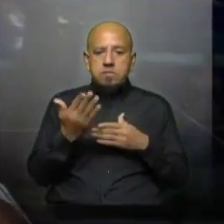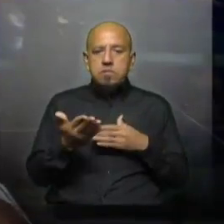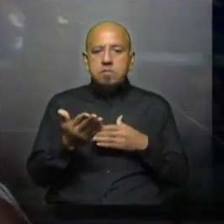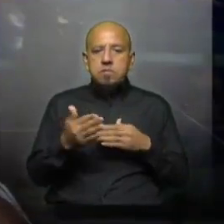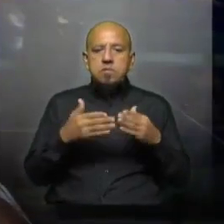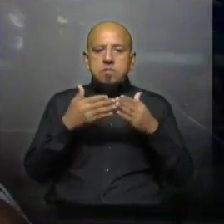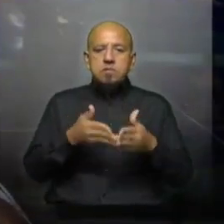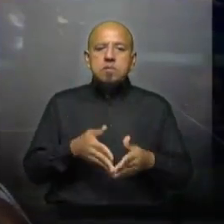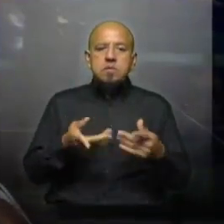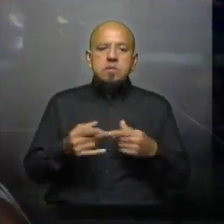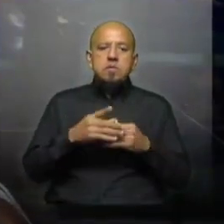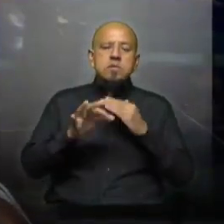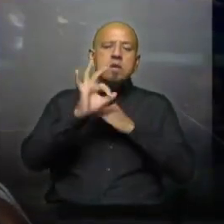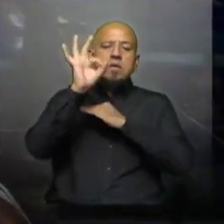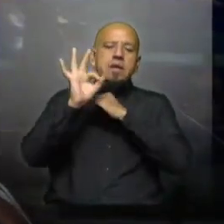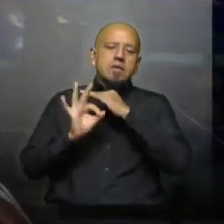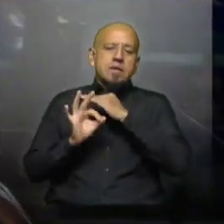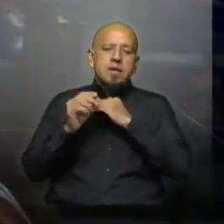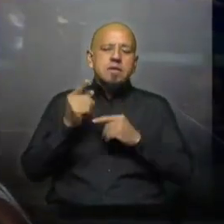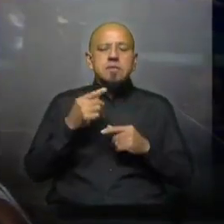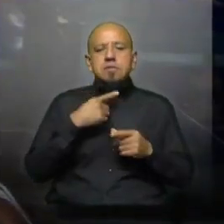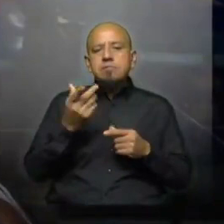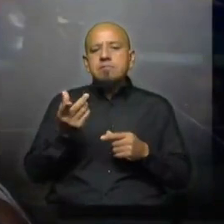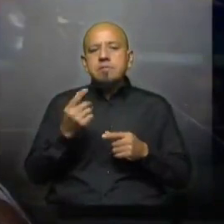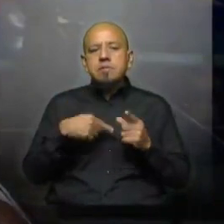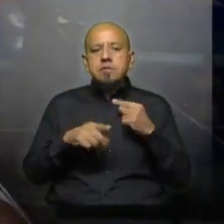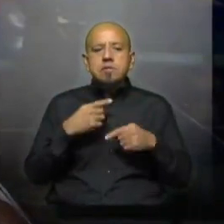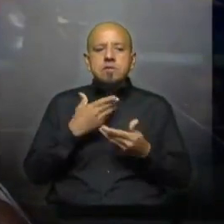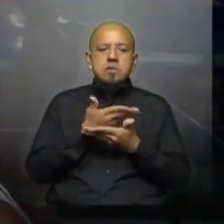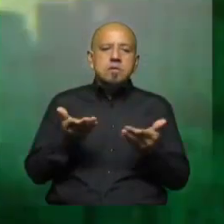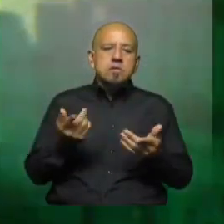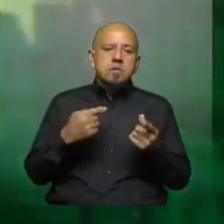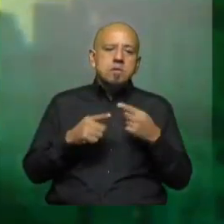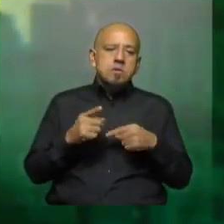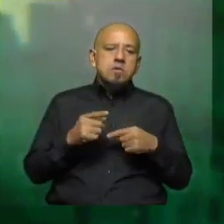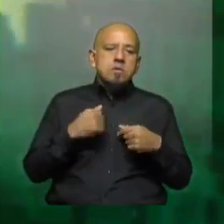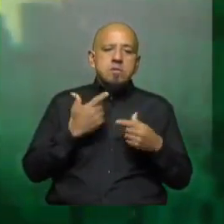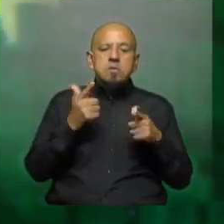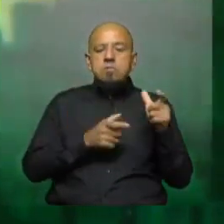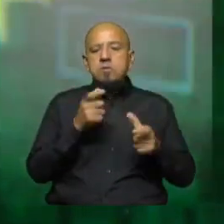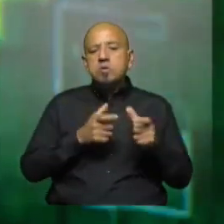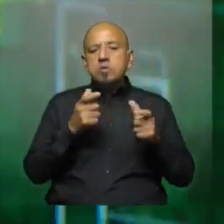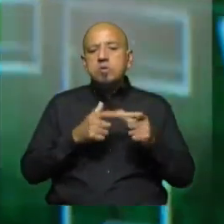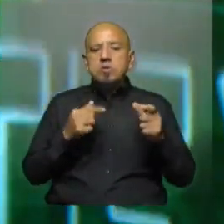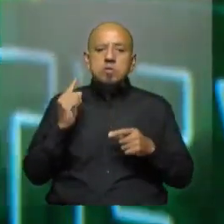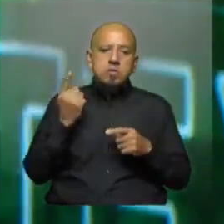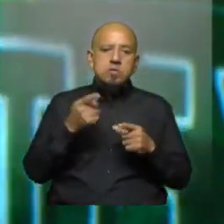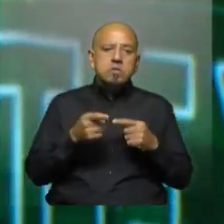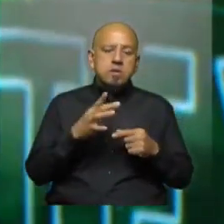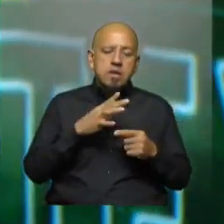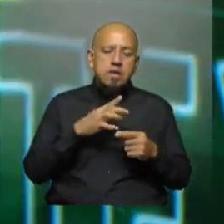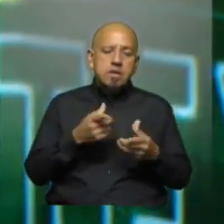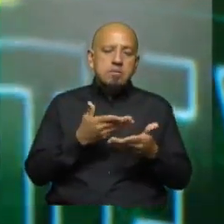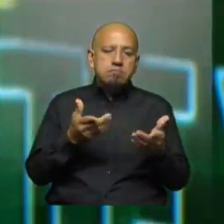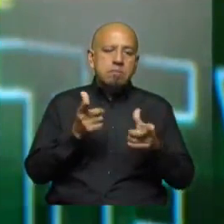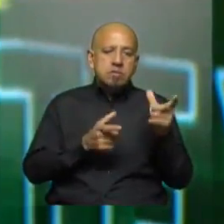playa enfrente, el atardecer, todo eso es lindísimo. El lugar está precioso. Y nos tratan bárbaro, y la gente concurre también, es un lugar donde está